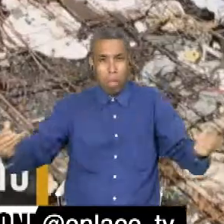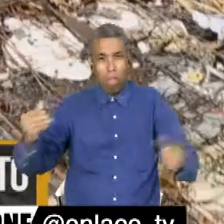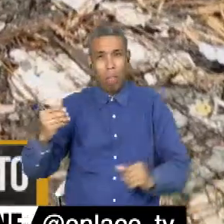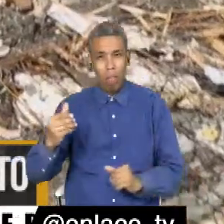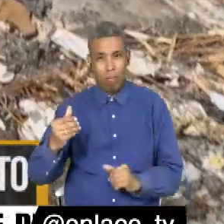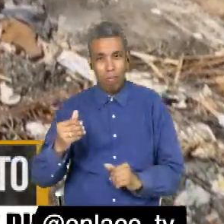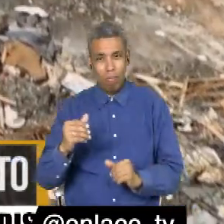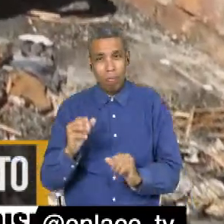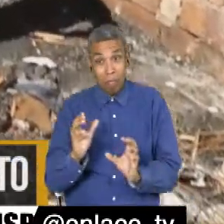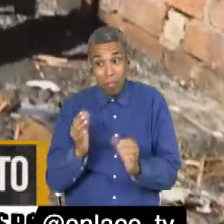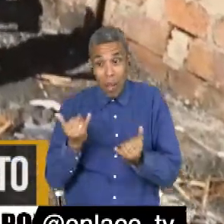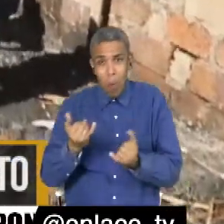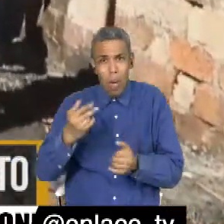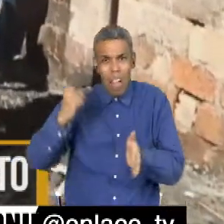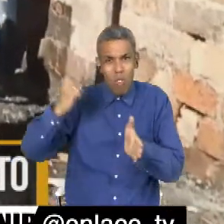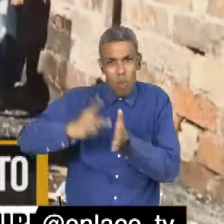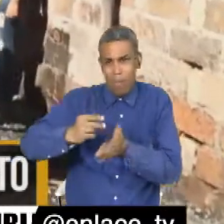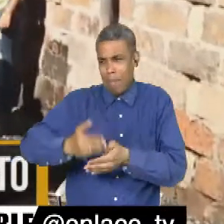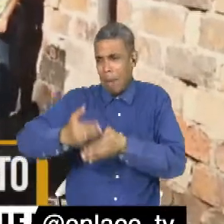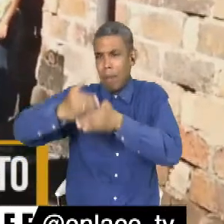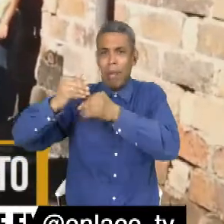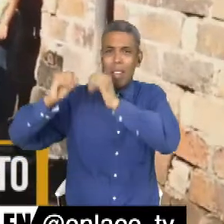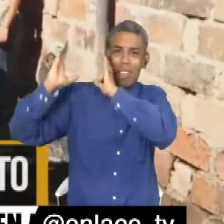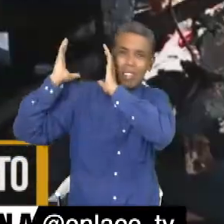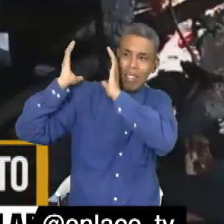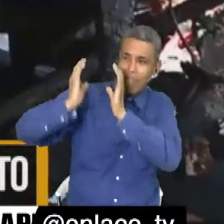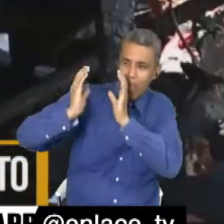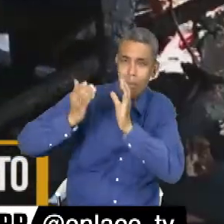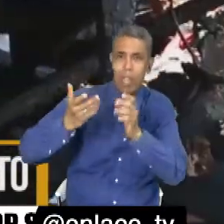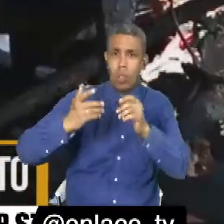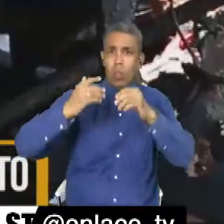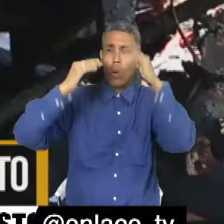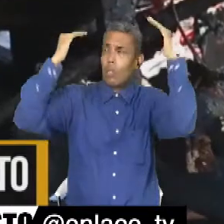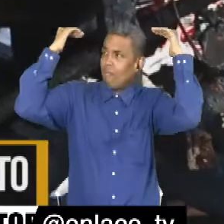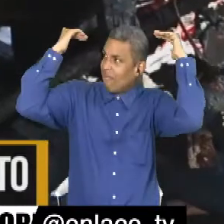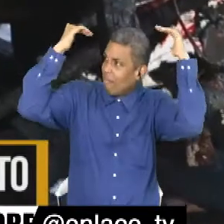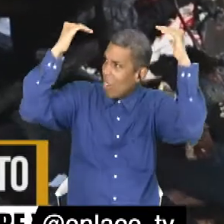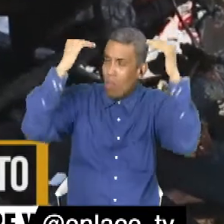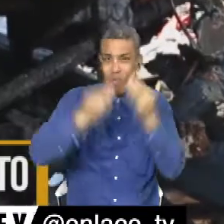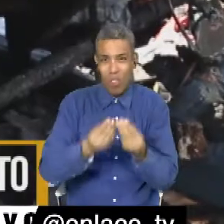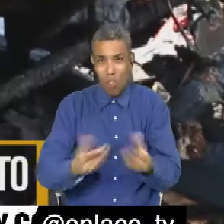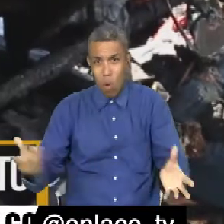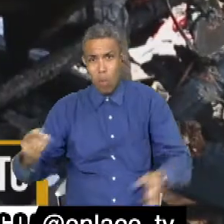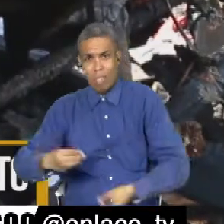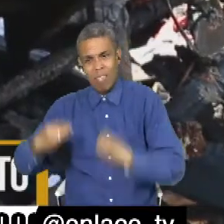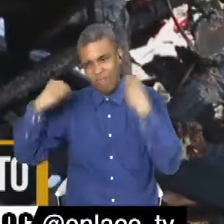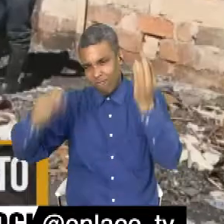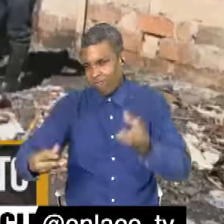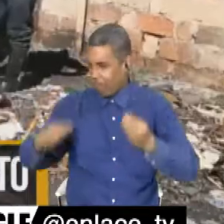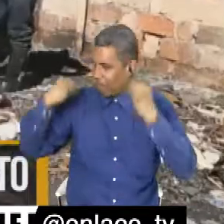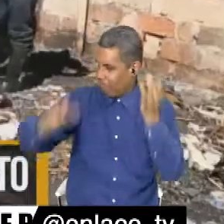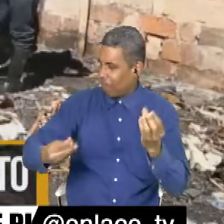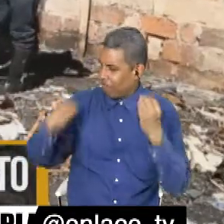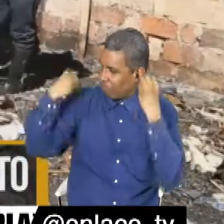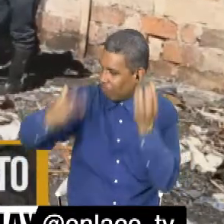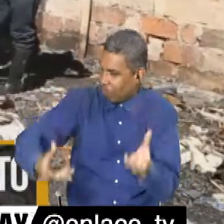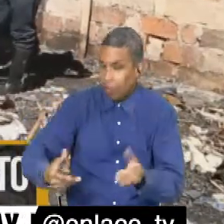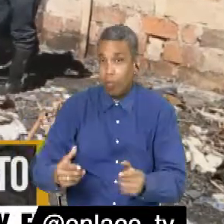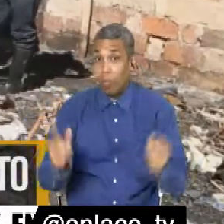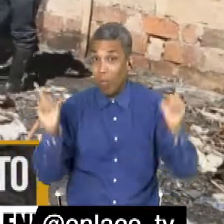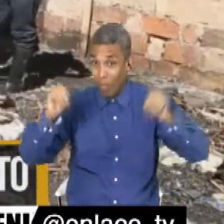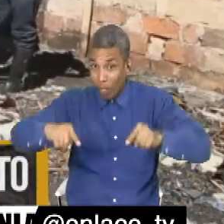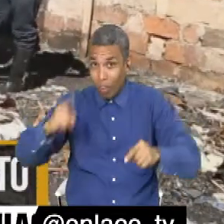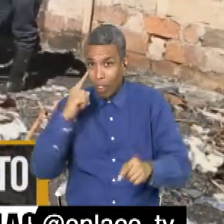entregará 2.000 ladrillos, bultos de cemento, tejas, entre otros elementos. A esto se le suma la jornada de limpieza que